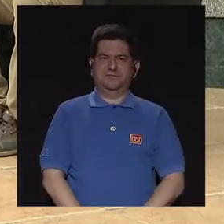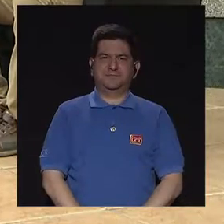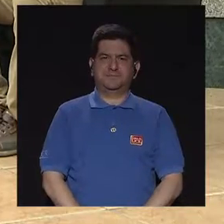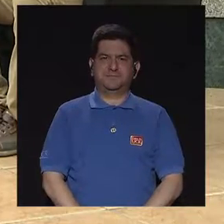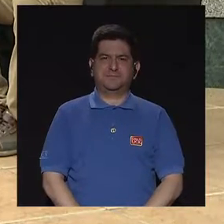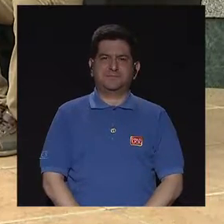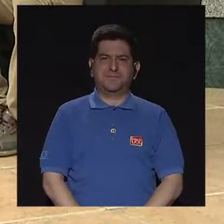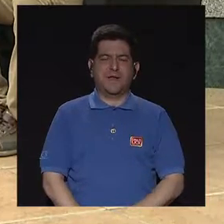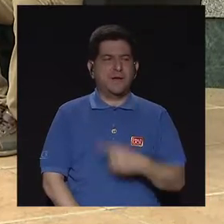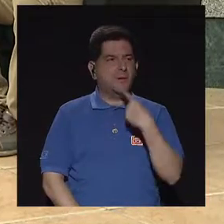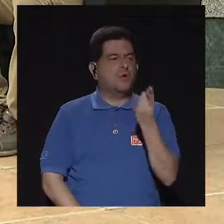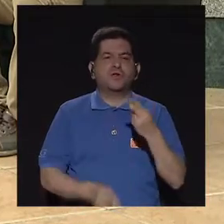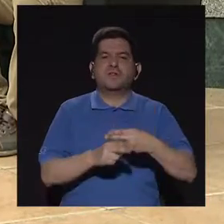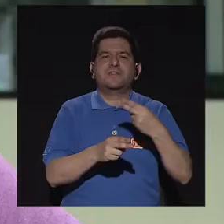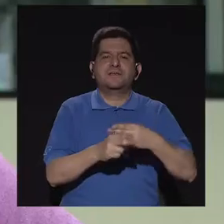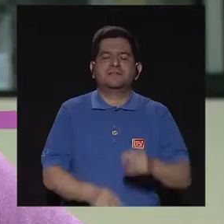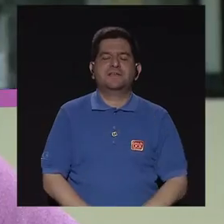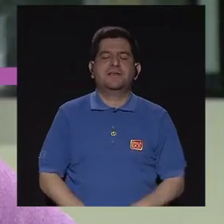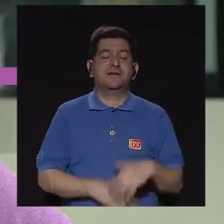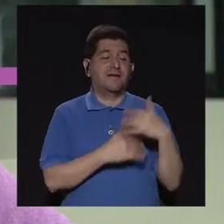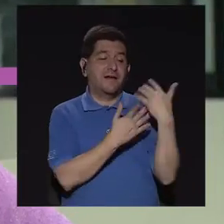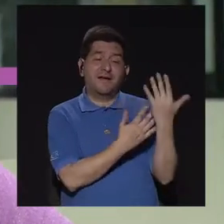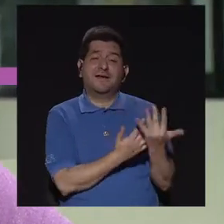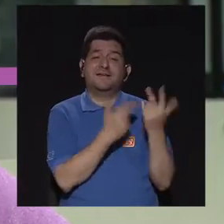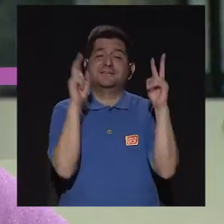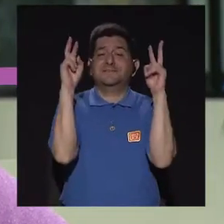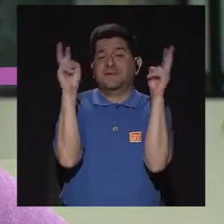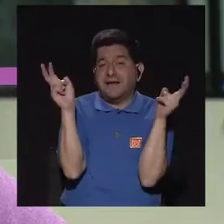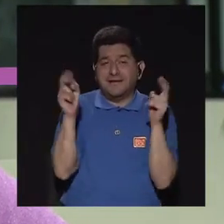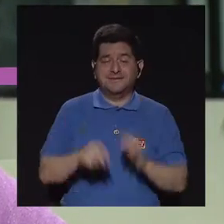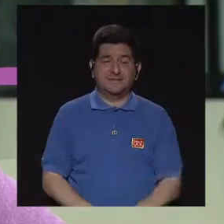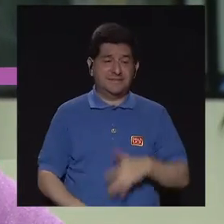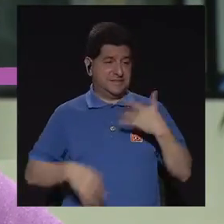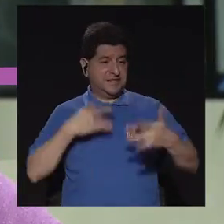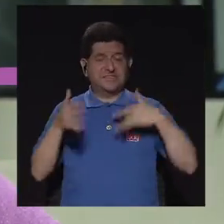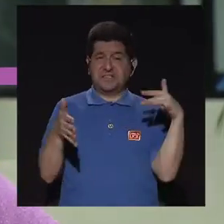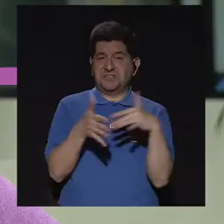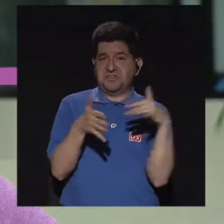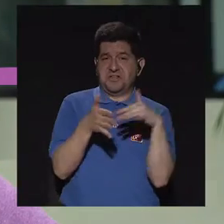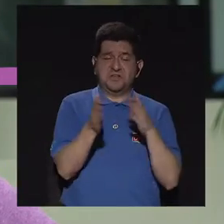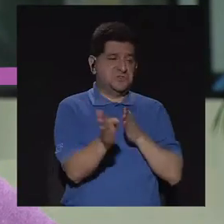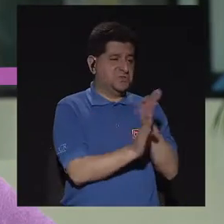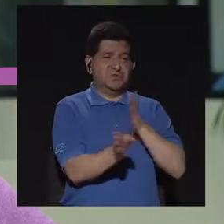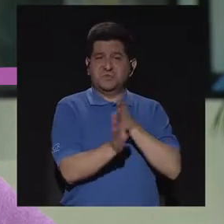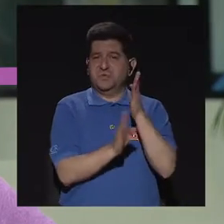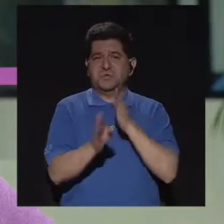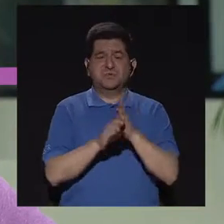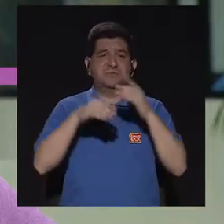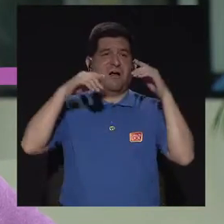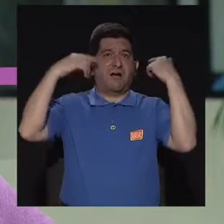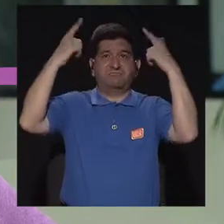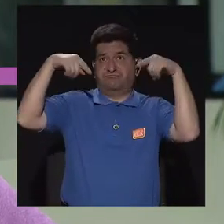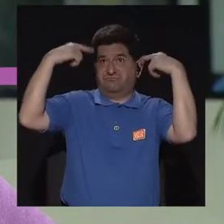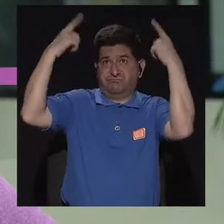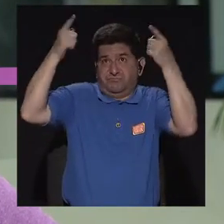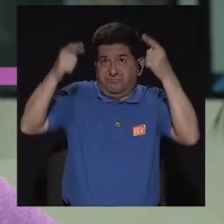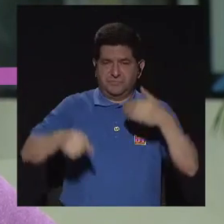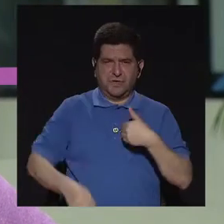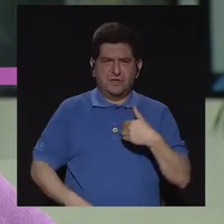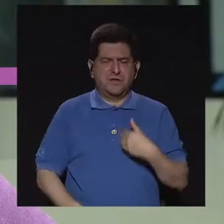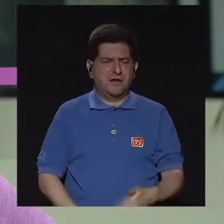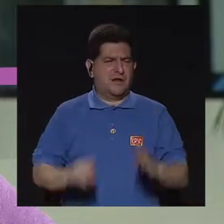es, por ponerle un nombre, algo de esperanza, porque entonces sienten que están estudiando alguna carrera que no es famosa por